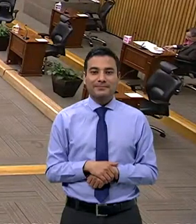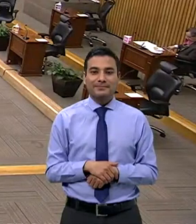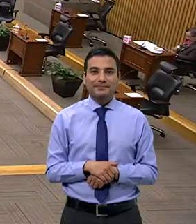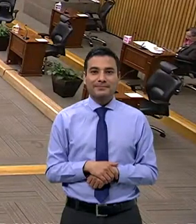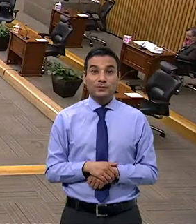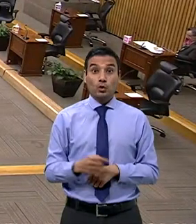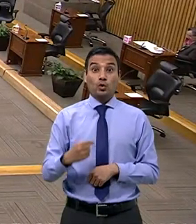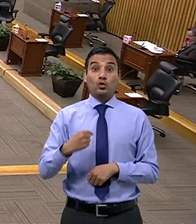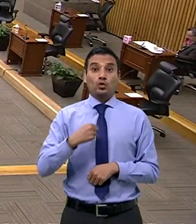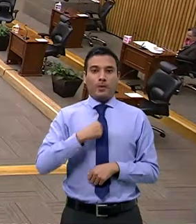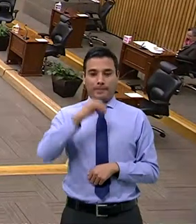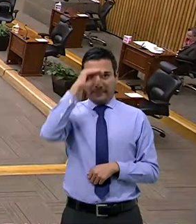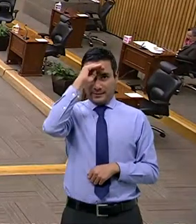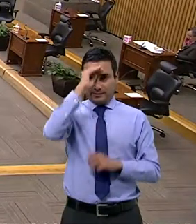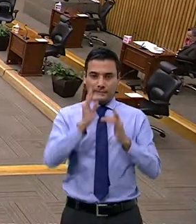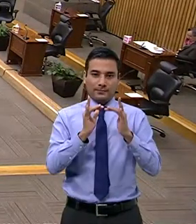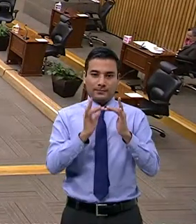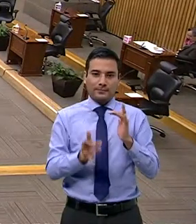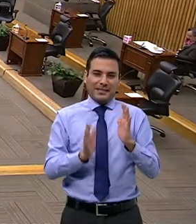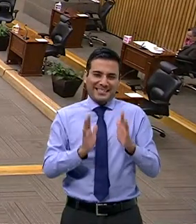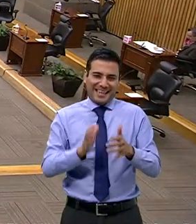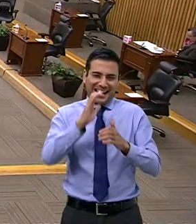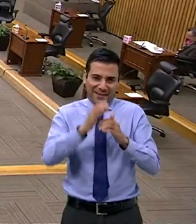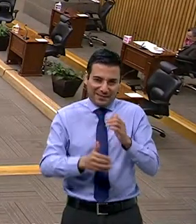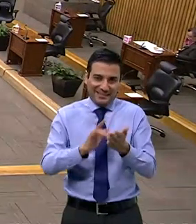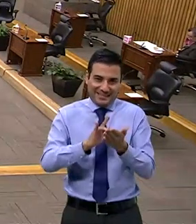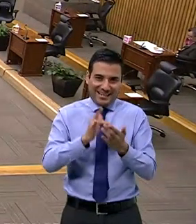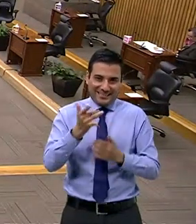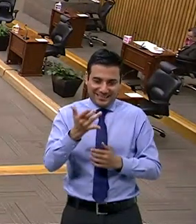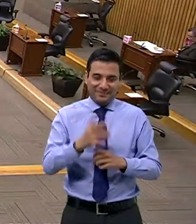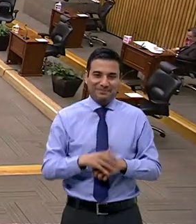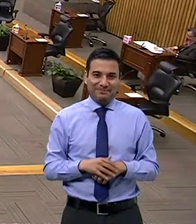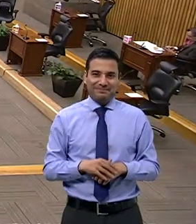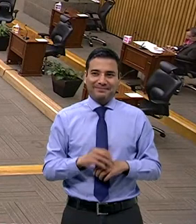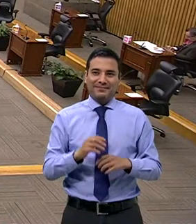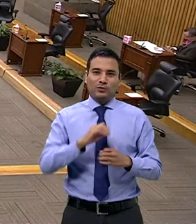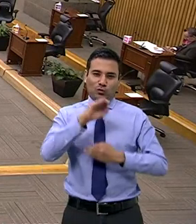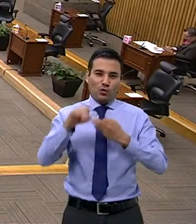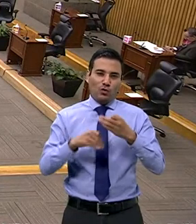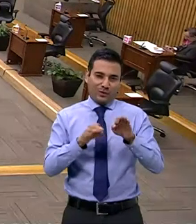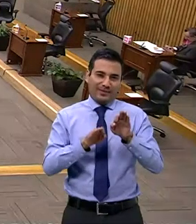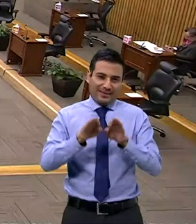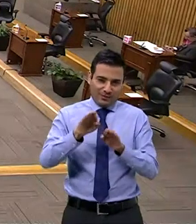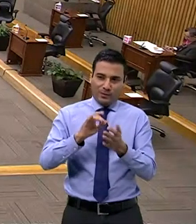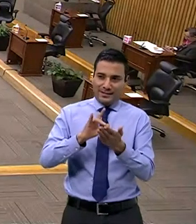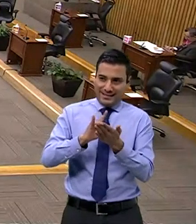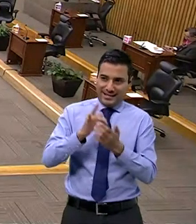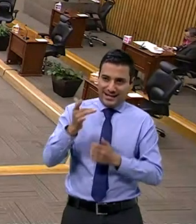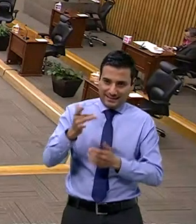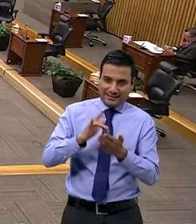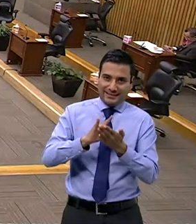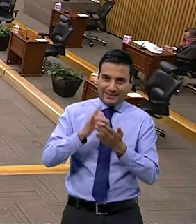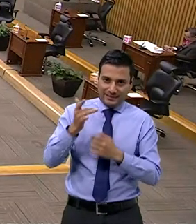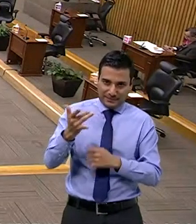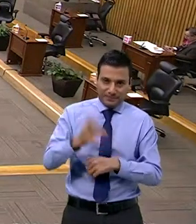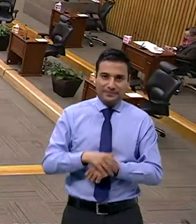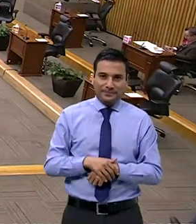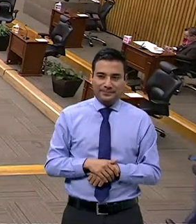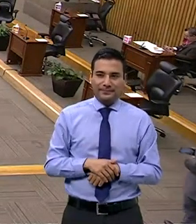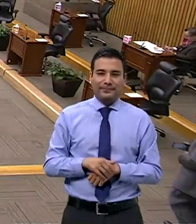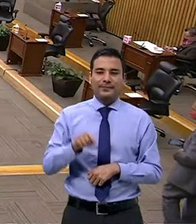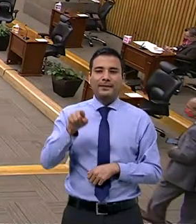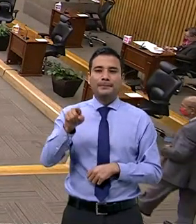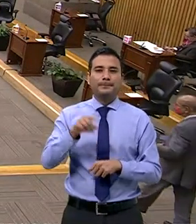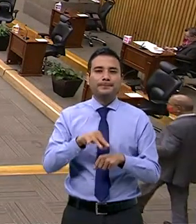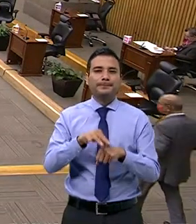sin conexión pero he terminado con este reconocimiento y agradecimiento móvil a mis colegas también por el trabajo conjunto especialmente